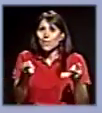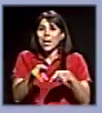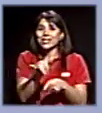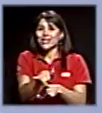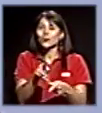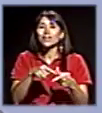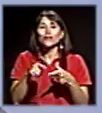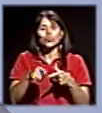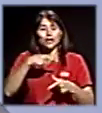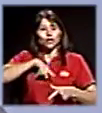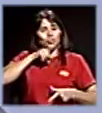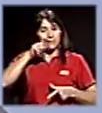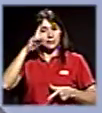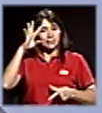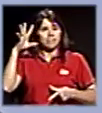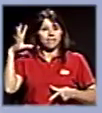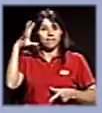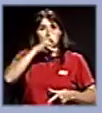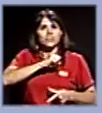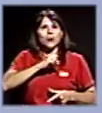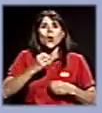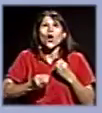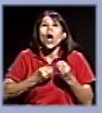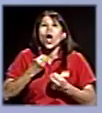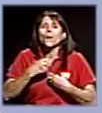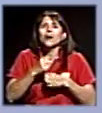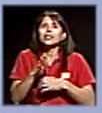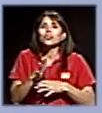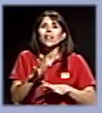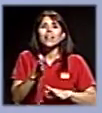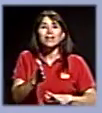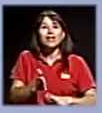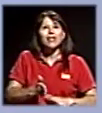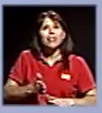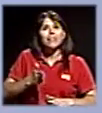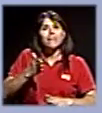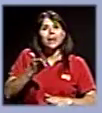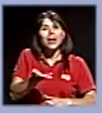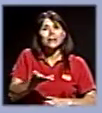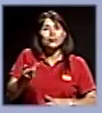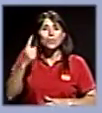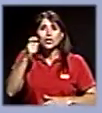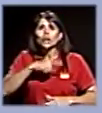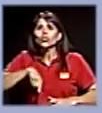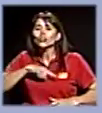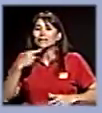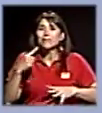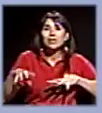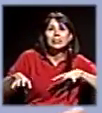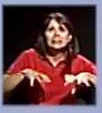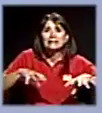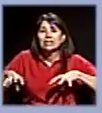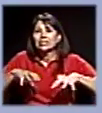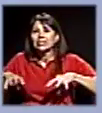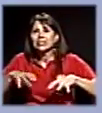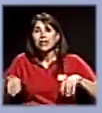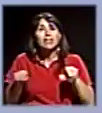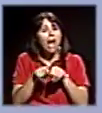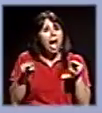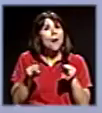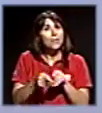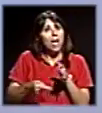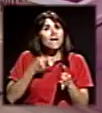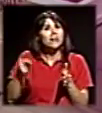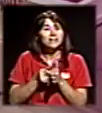presencia y Cómo haces eso lentificar las cosas porque estamos en una especie de boragine Sí hasta en el yoga a